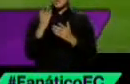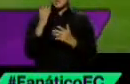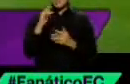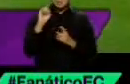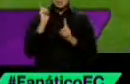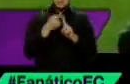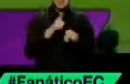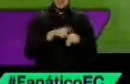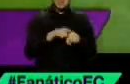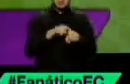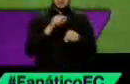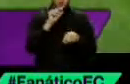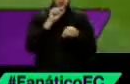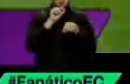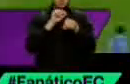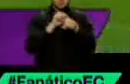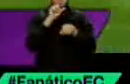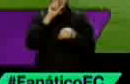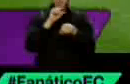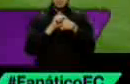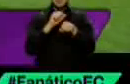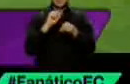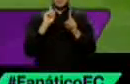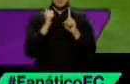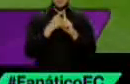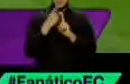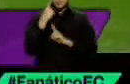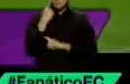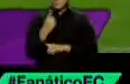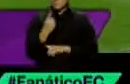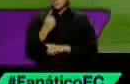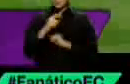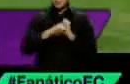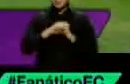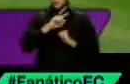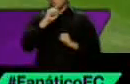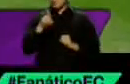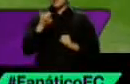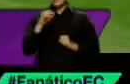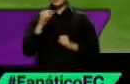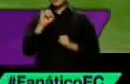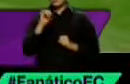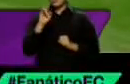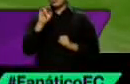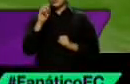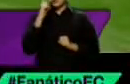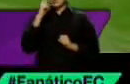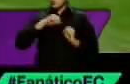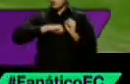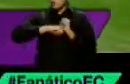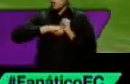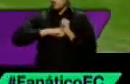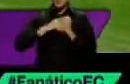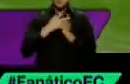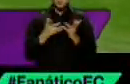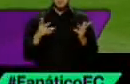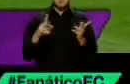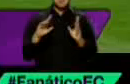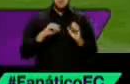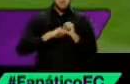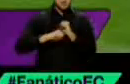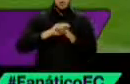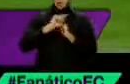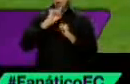primer tiempo. Jugada que había iniciado con Jorge Bilsterman, pase largo para Juan Diego Rojas y este con la definición de primera,